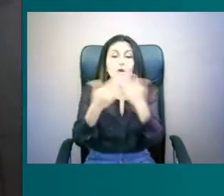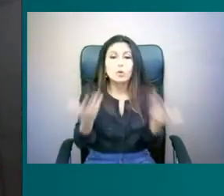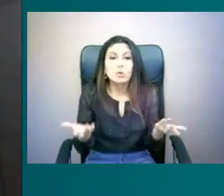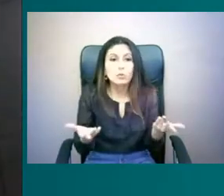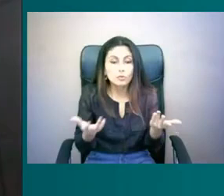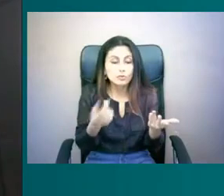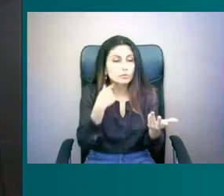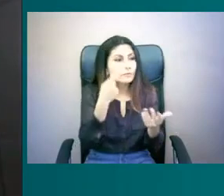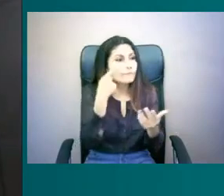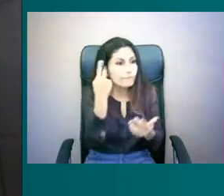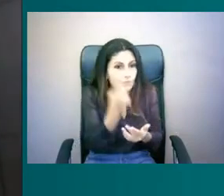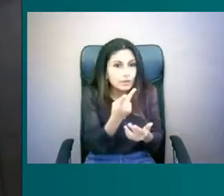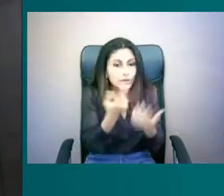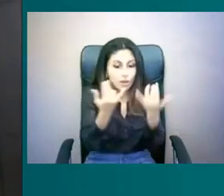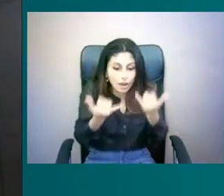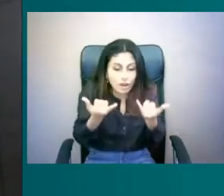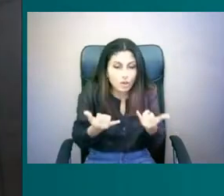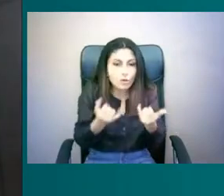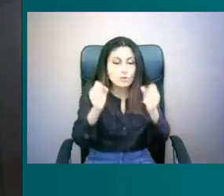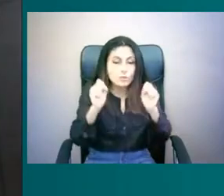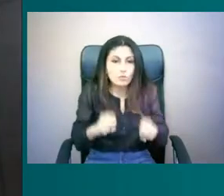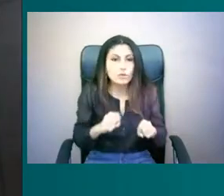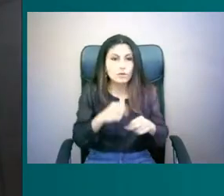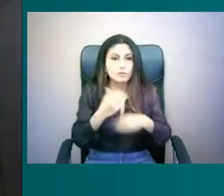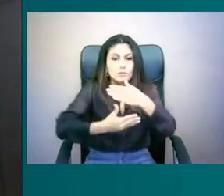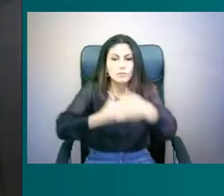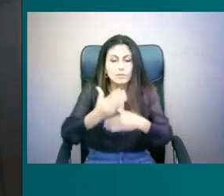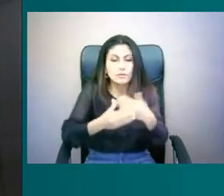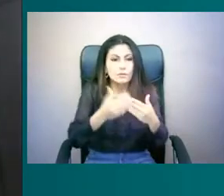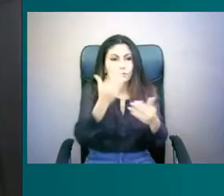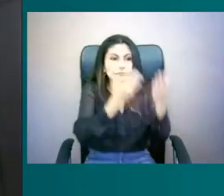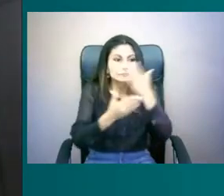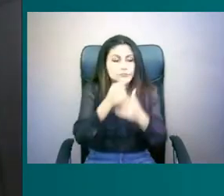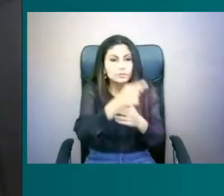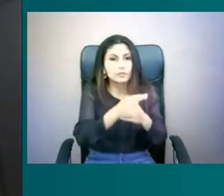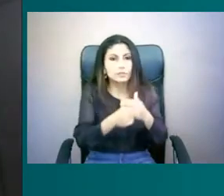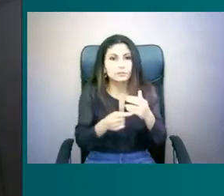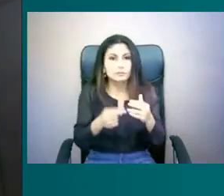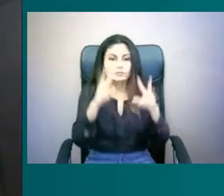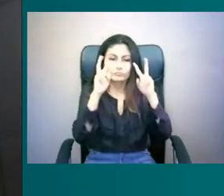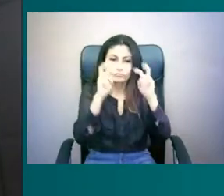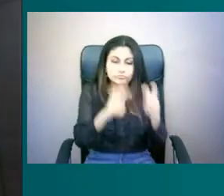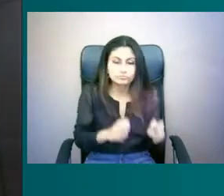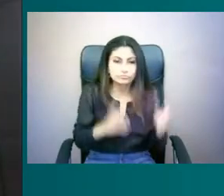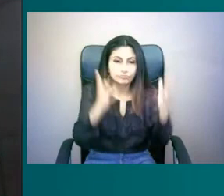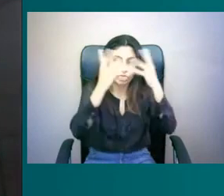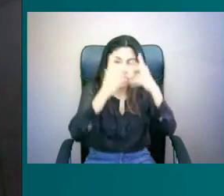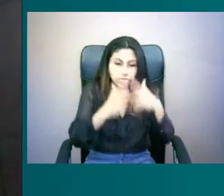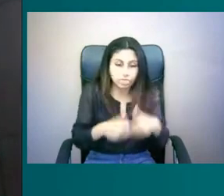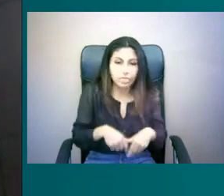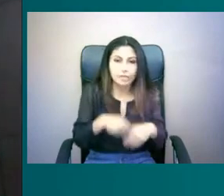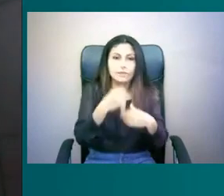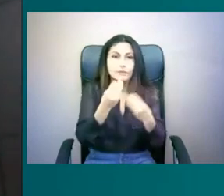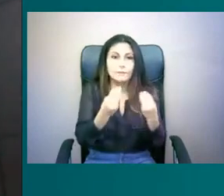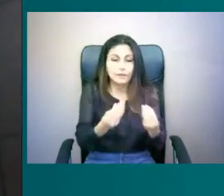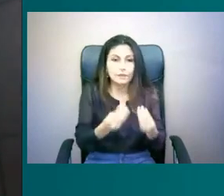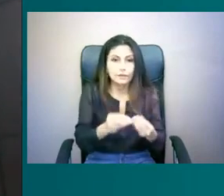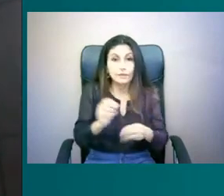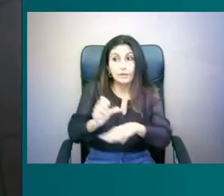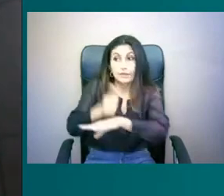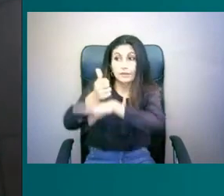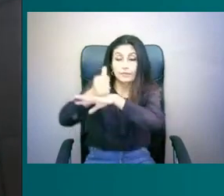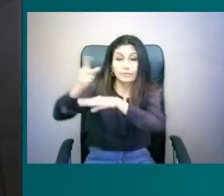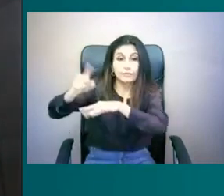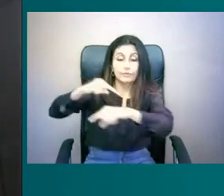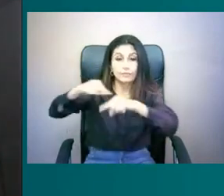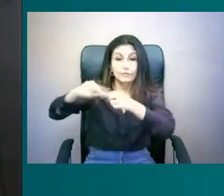real? ¿Cómo poder procesar esa información de una manera mucho más ágil? Cómo poder procesar toda esa información y de verdad servirle a ese gerente de proyecto, que